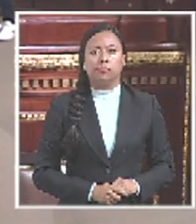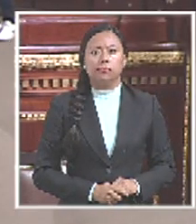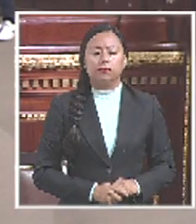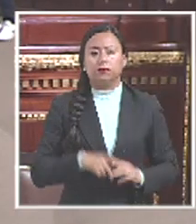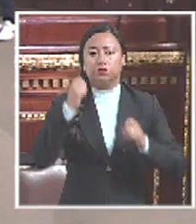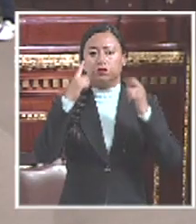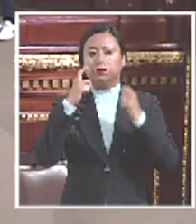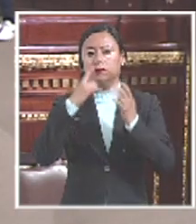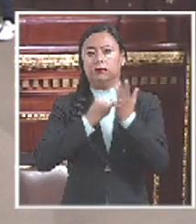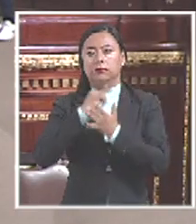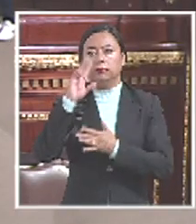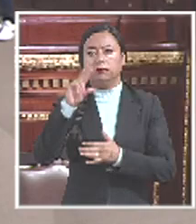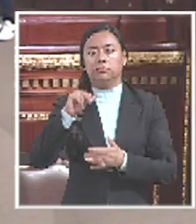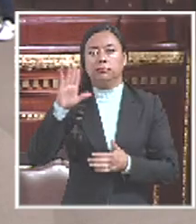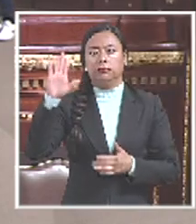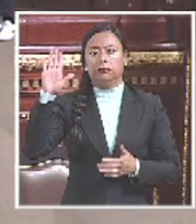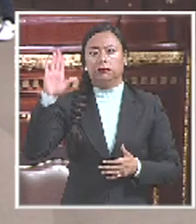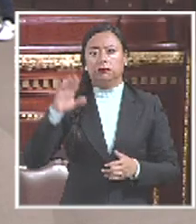Los que estén por la negativa,